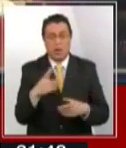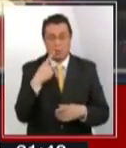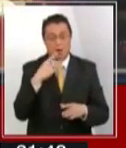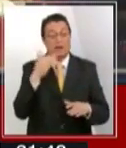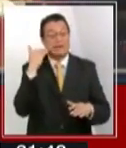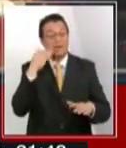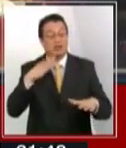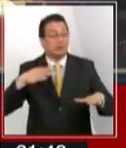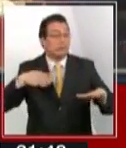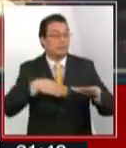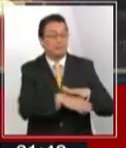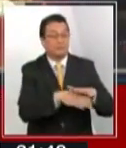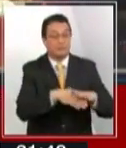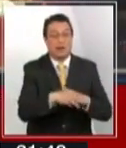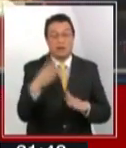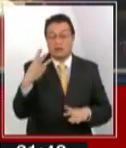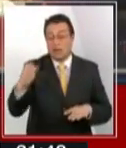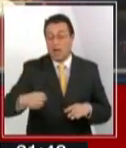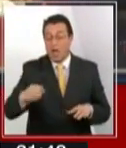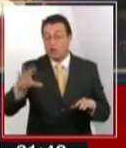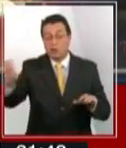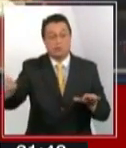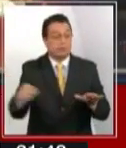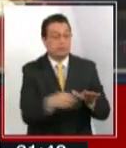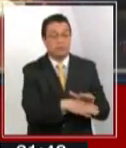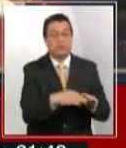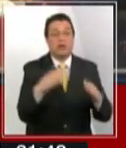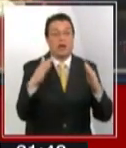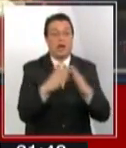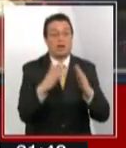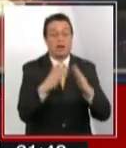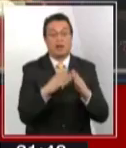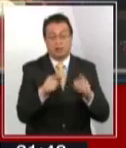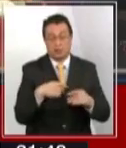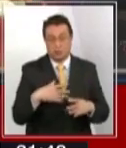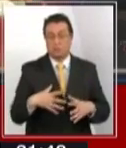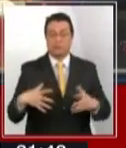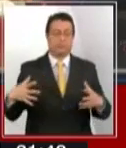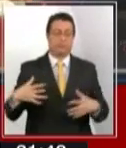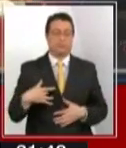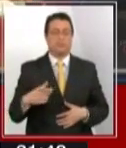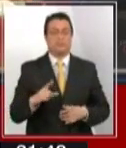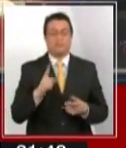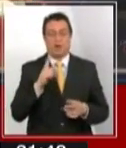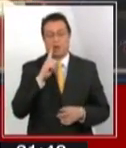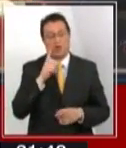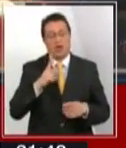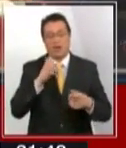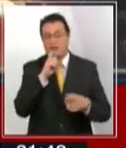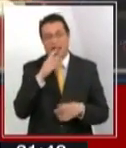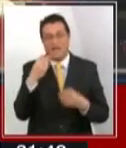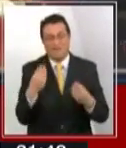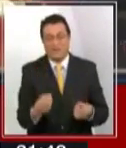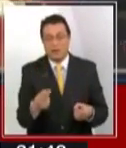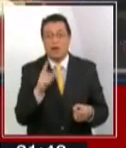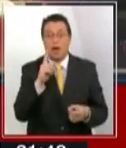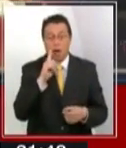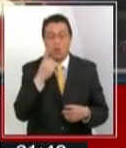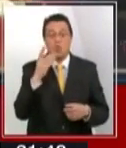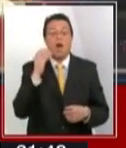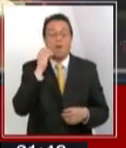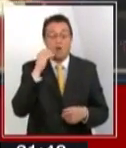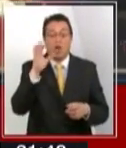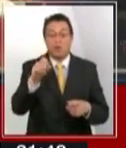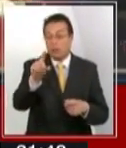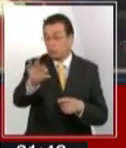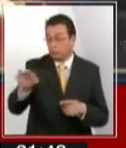niño de apenas 3 años de edad en la Casa de Nación del Niño, que me pareció una internación absolutamente inadecuada, existiendo una abuela de por medio que podía hacerse cargo